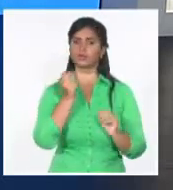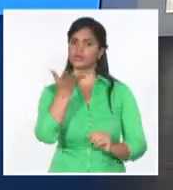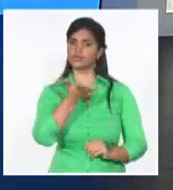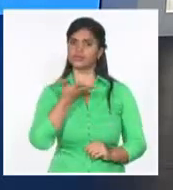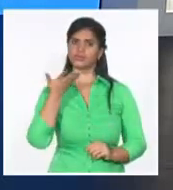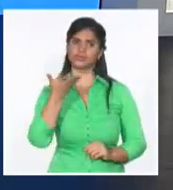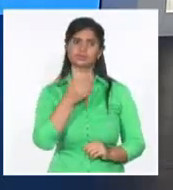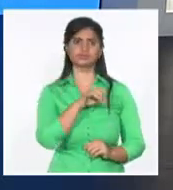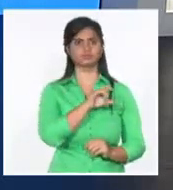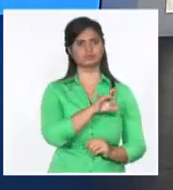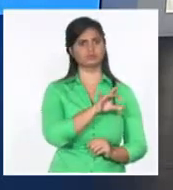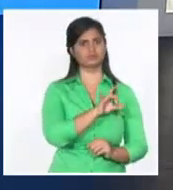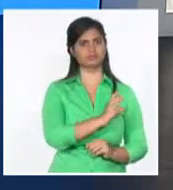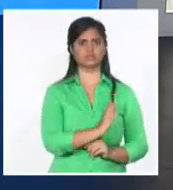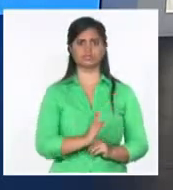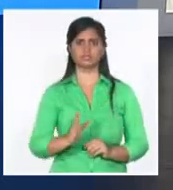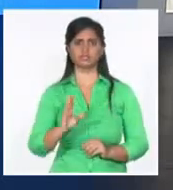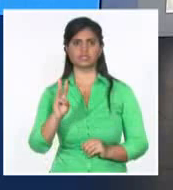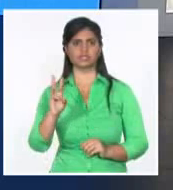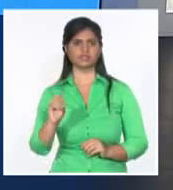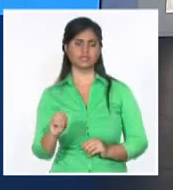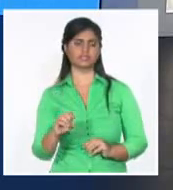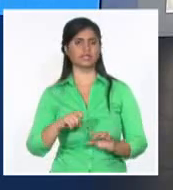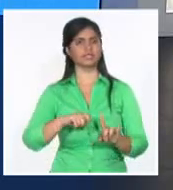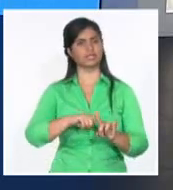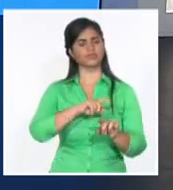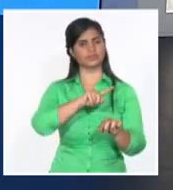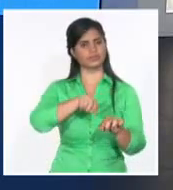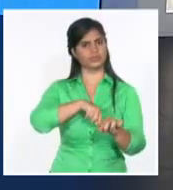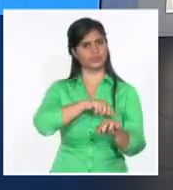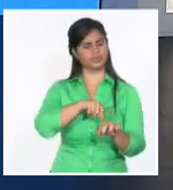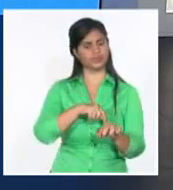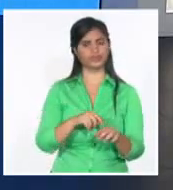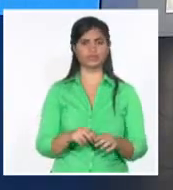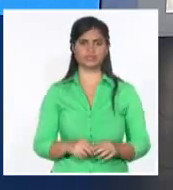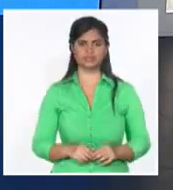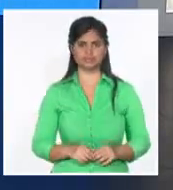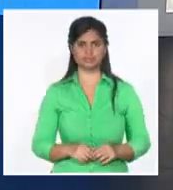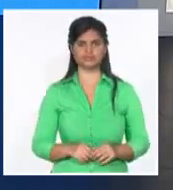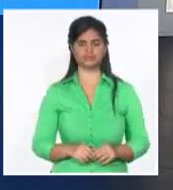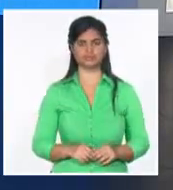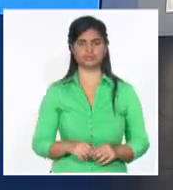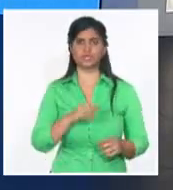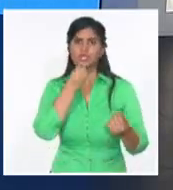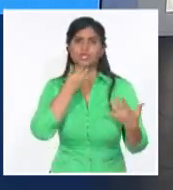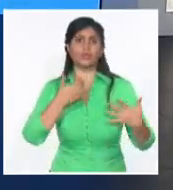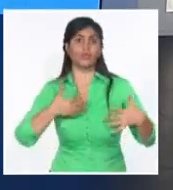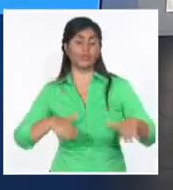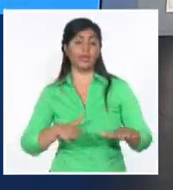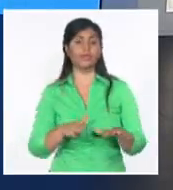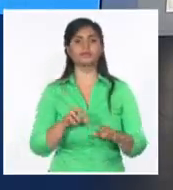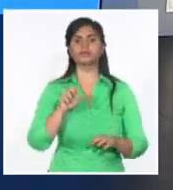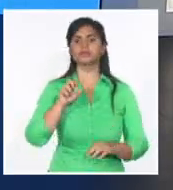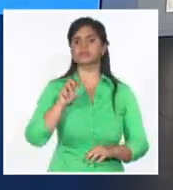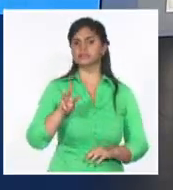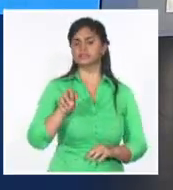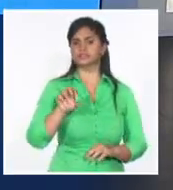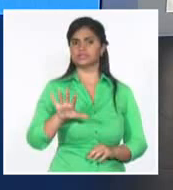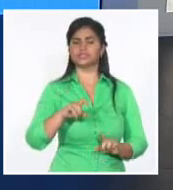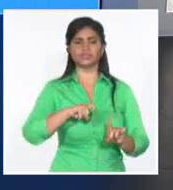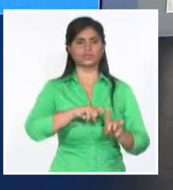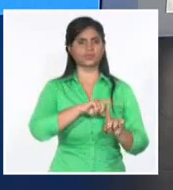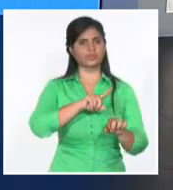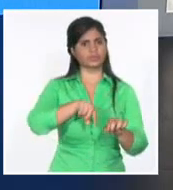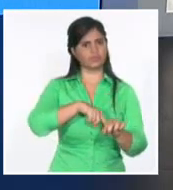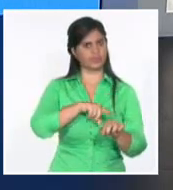entre 15 y 30 kilómetros por hora en zonas de la parte norte del occidente del país, donde pueden alcanzar los 35 kilómetros por hora precisamente en el litoral norte